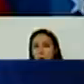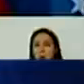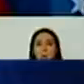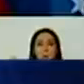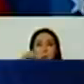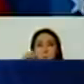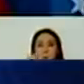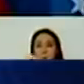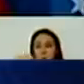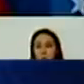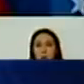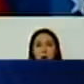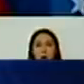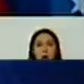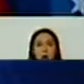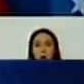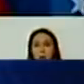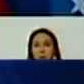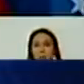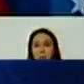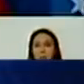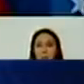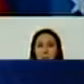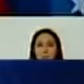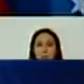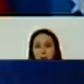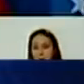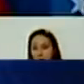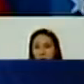cocaína incautada para ser incinerada.